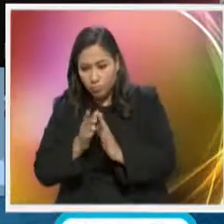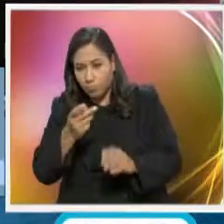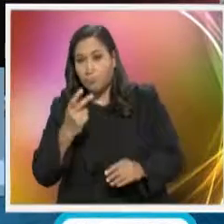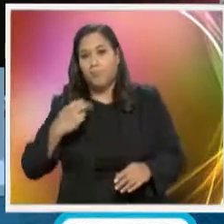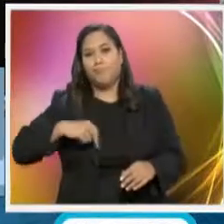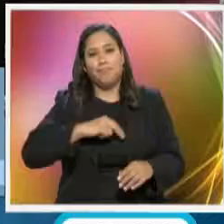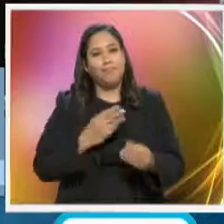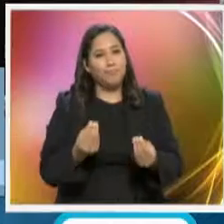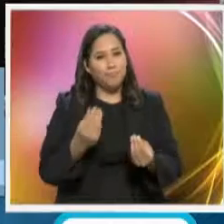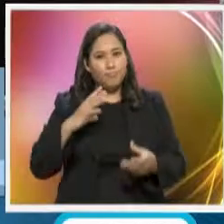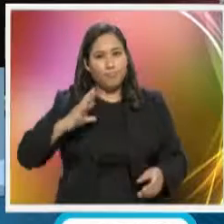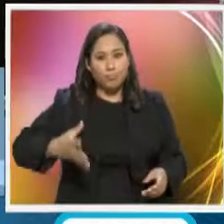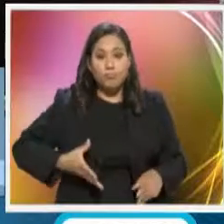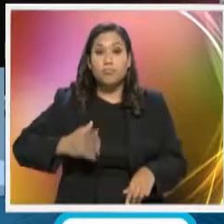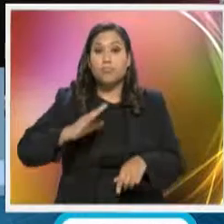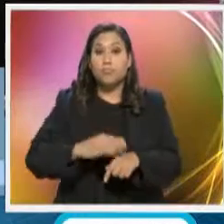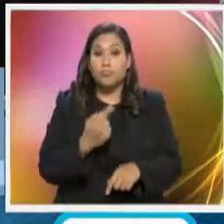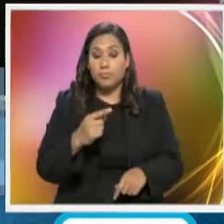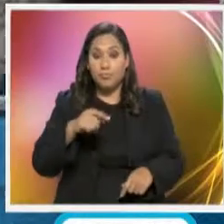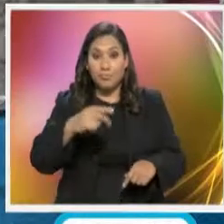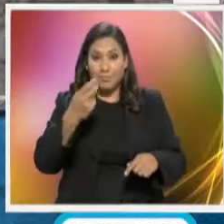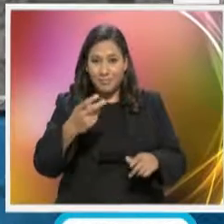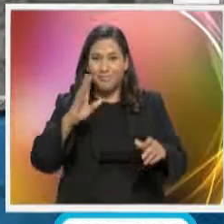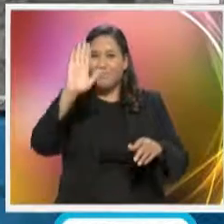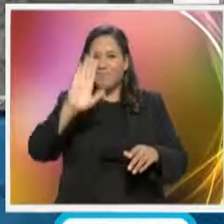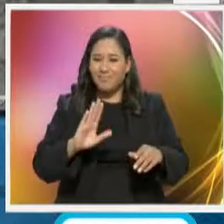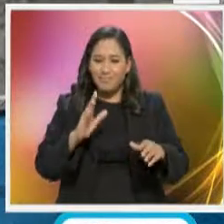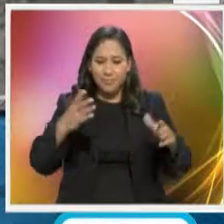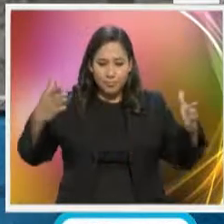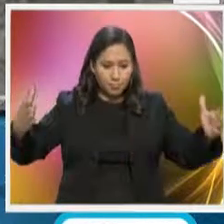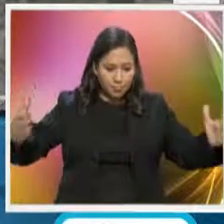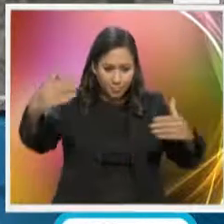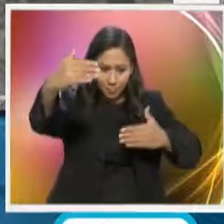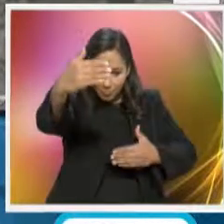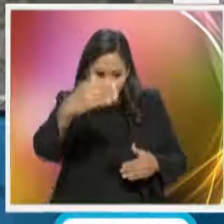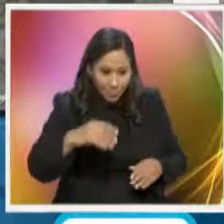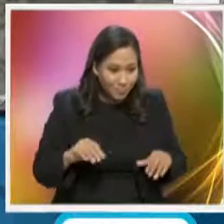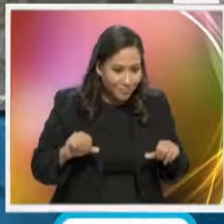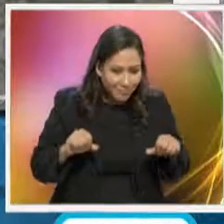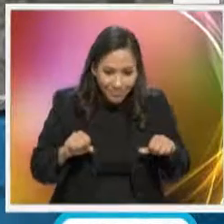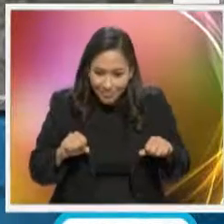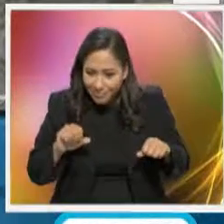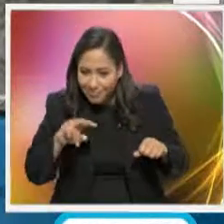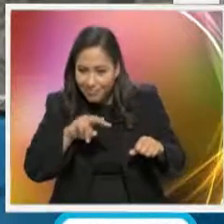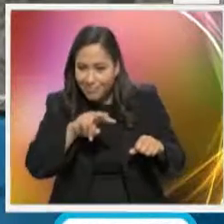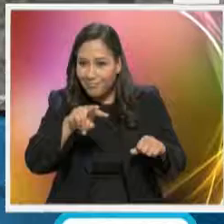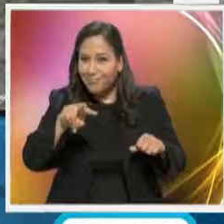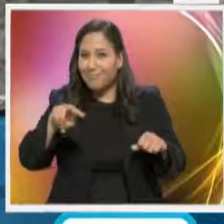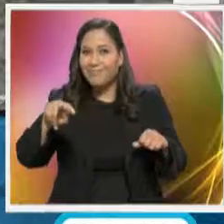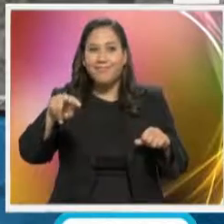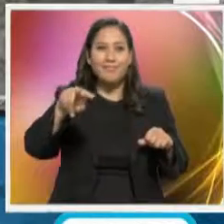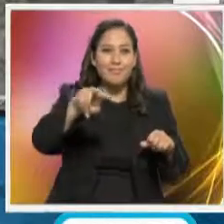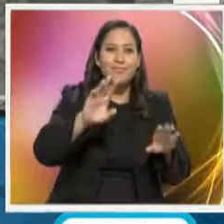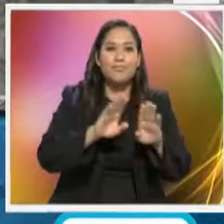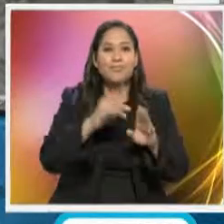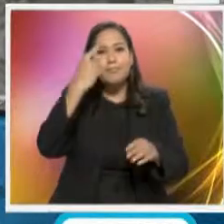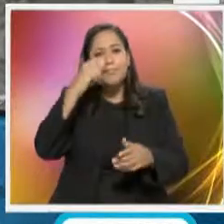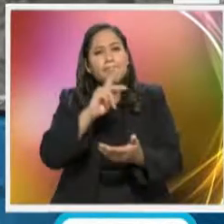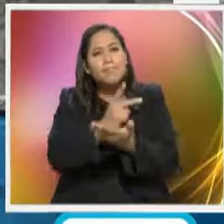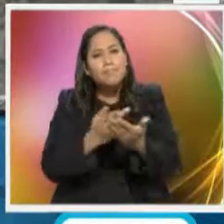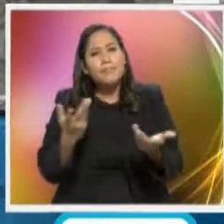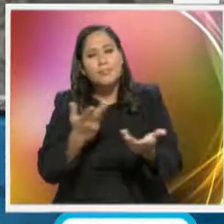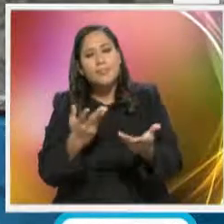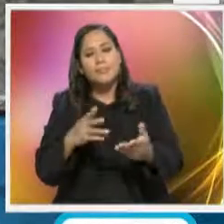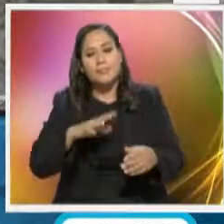sumamente orgullosos porque nuestra gran maqueta cobra vida y además se utiliza como una herramienta de planeación urbana. Sí, porque no nada más es